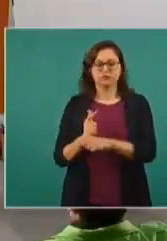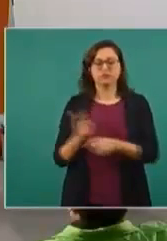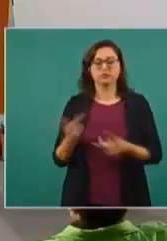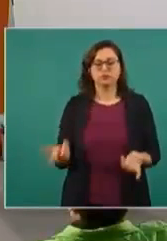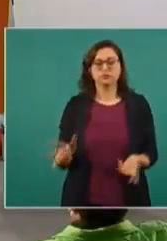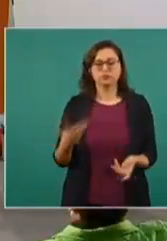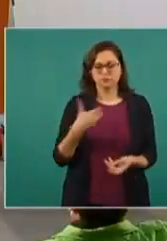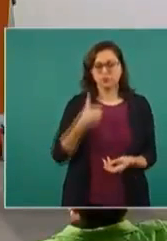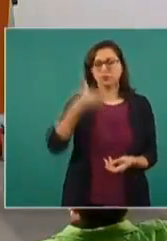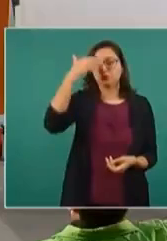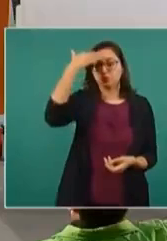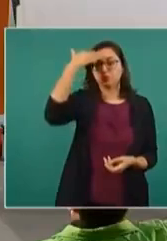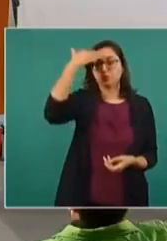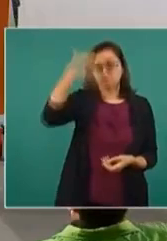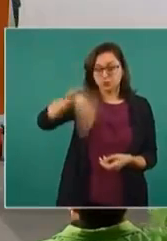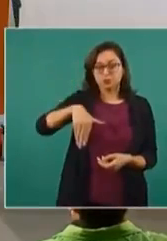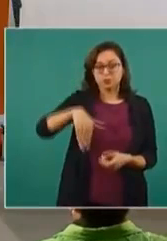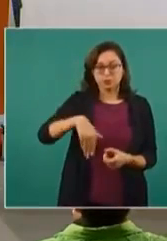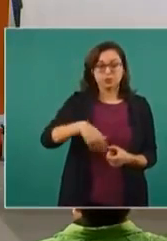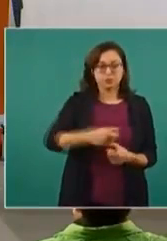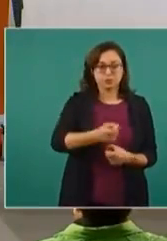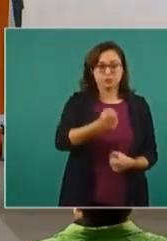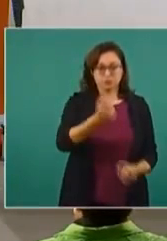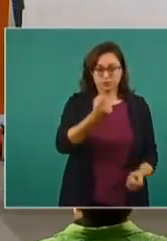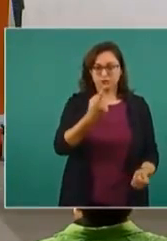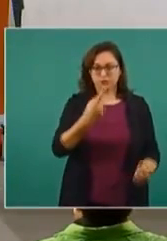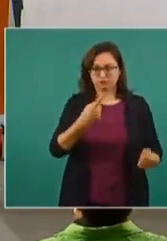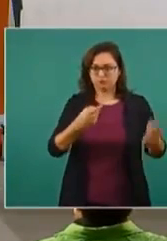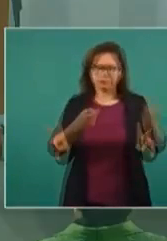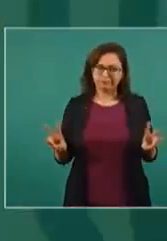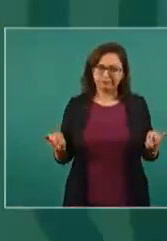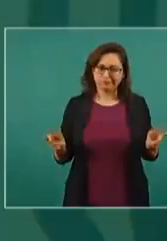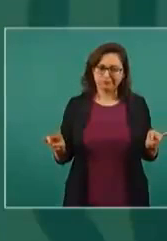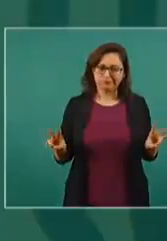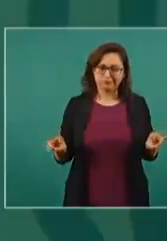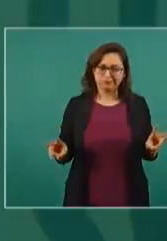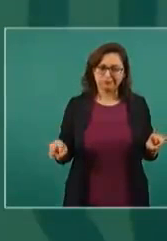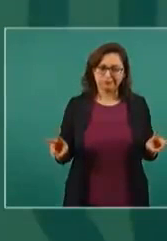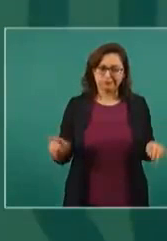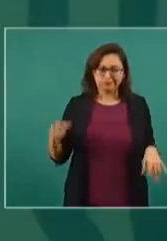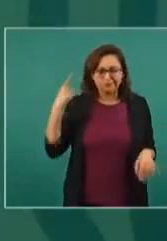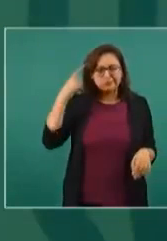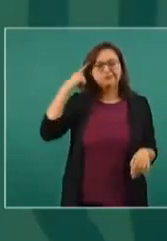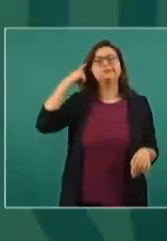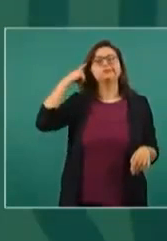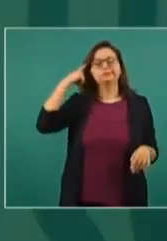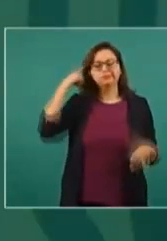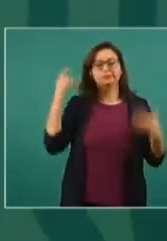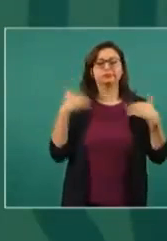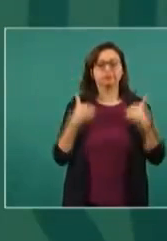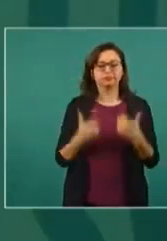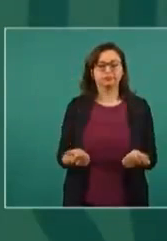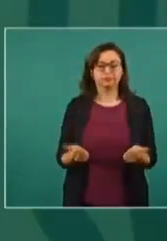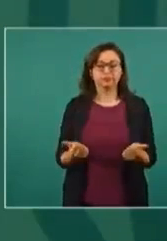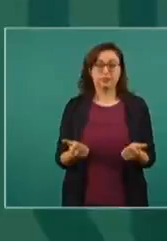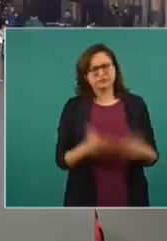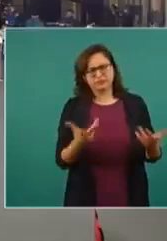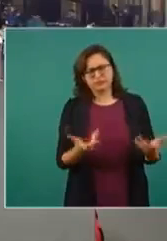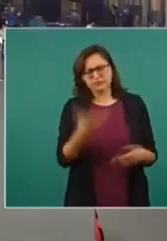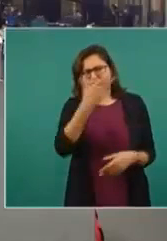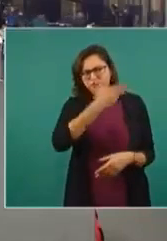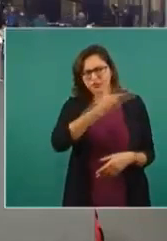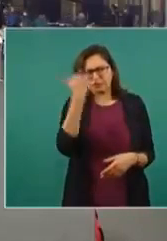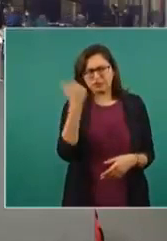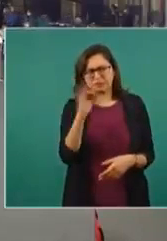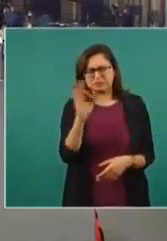Transformación se acerca a la mitad del periodo de gobierno. El tiempo se pasa volando. Se podría decir que es poco tiempo